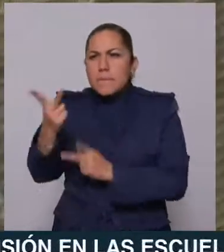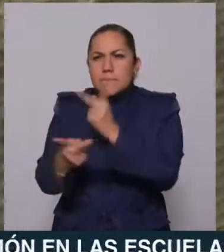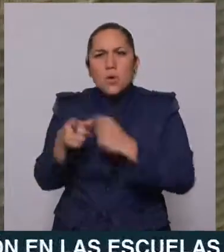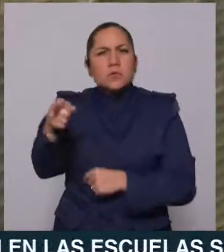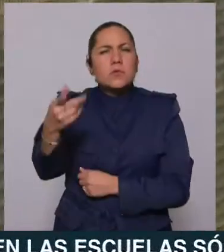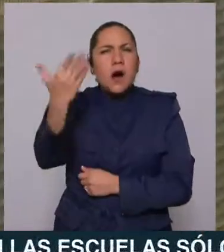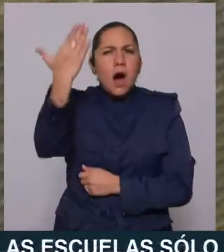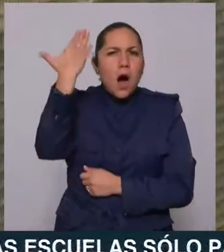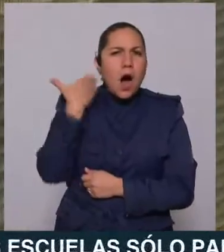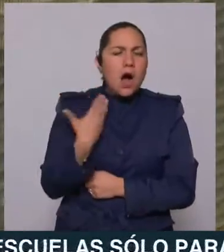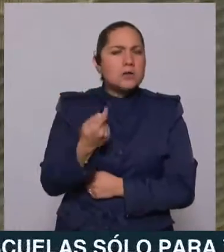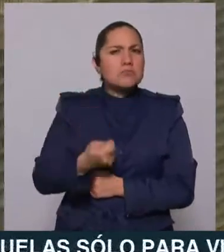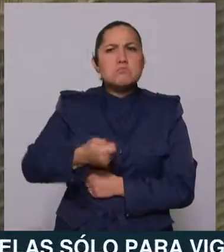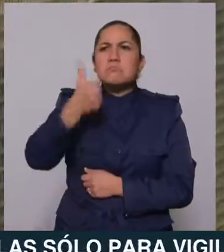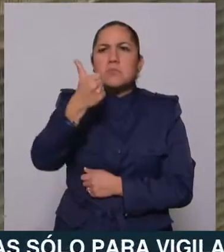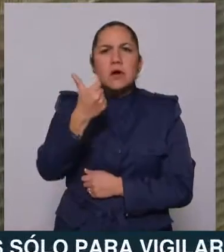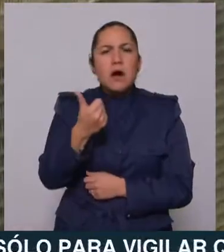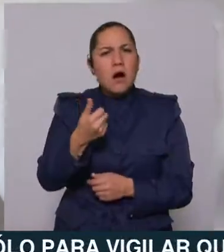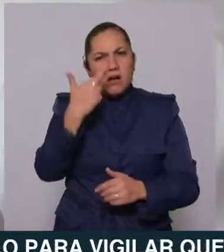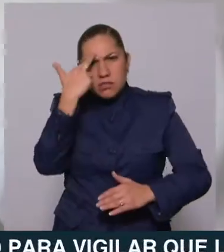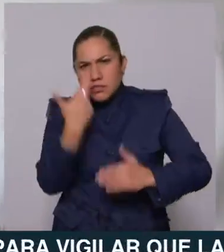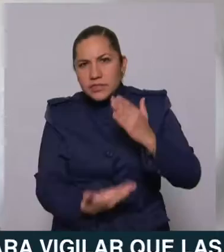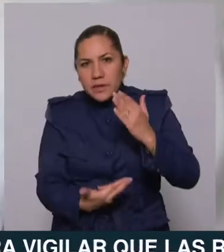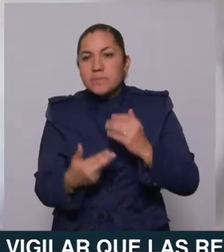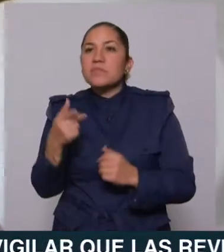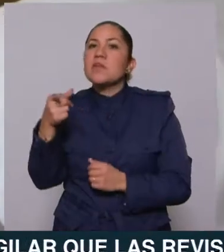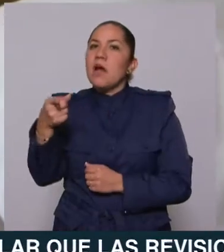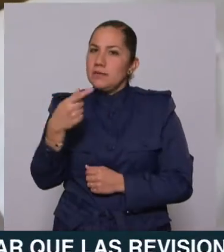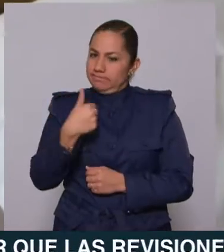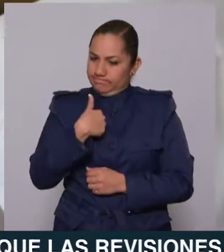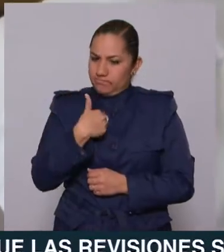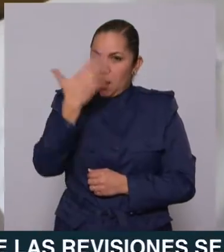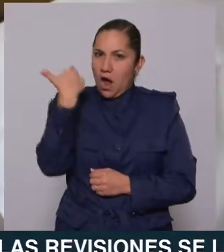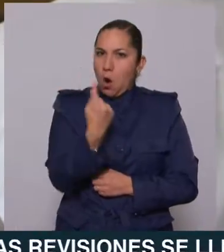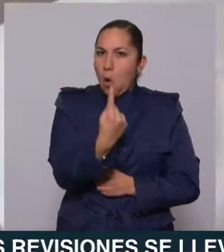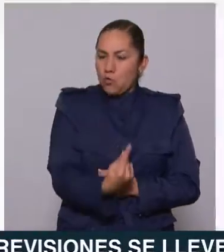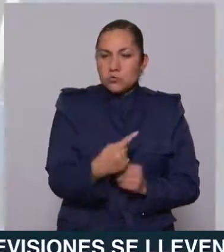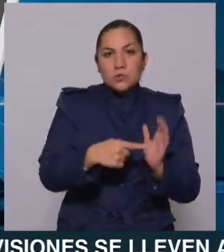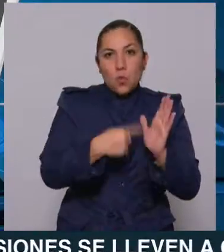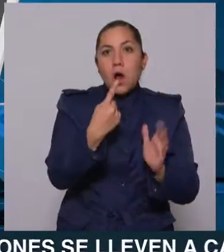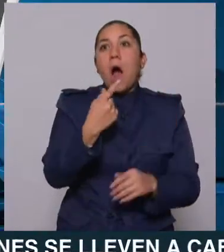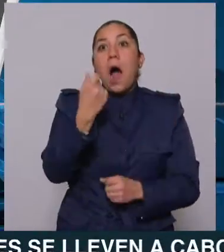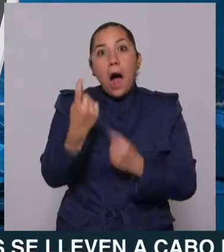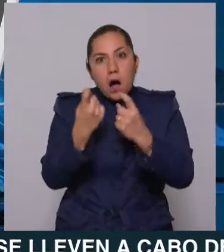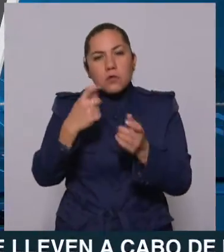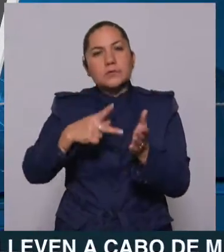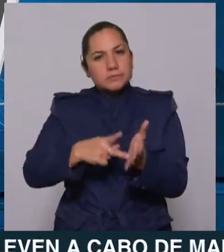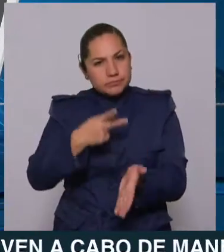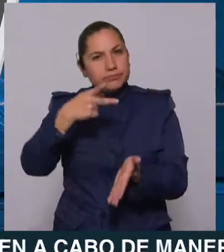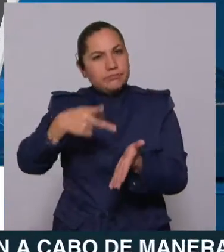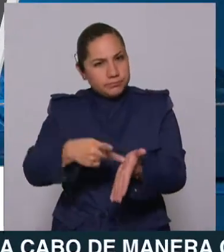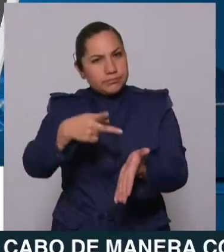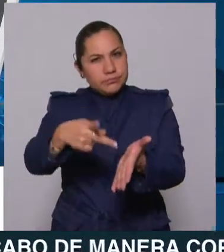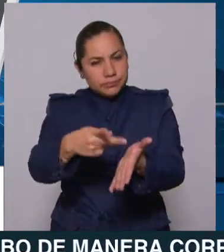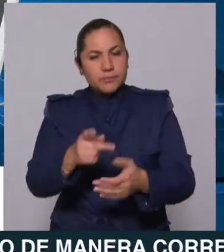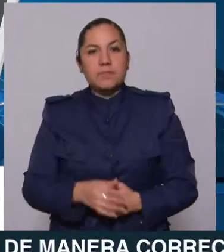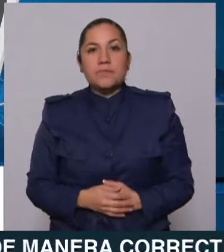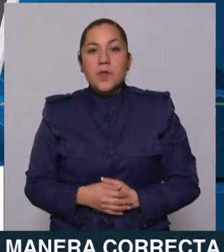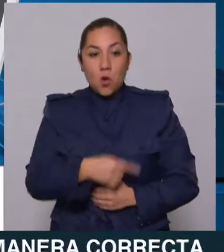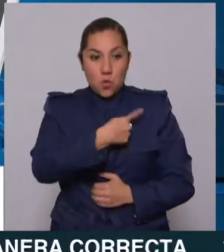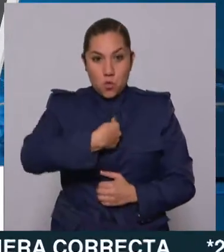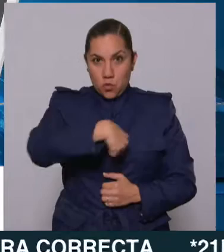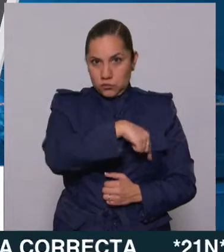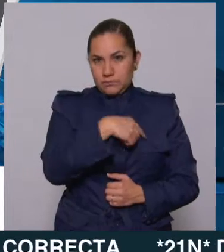delito, mientras que el 39% restante ya reincidió en este tipo de actividades. Lo que buscamos con esta encuesta